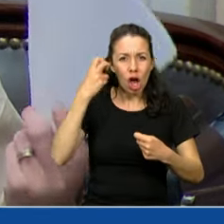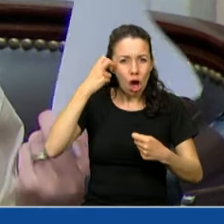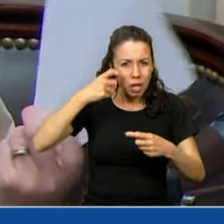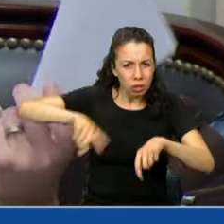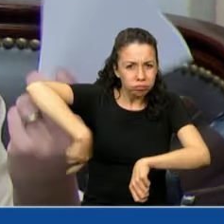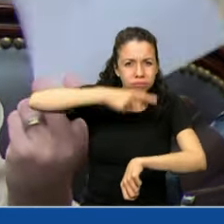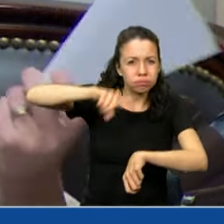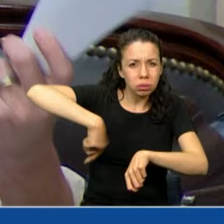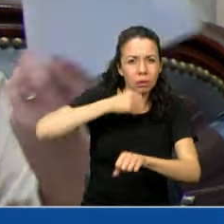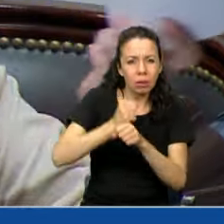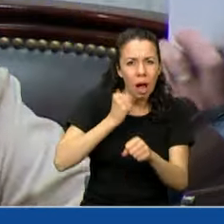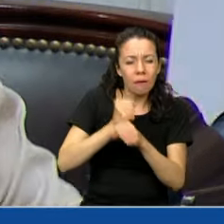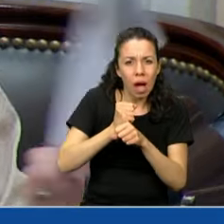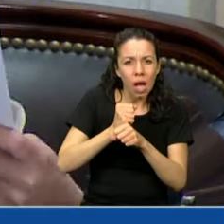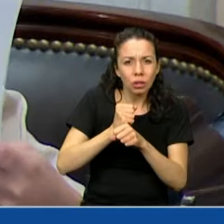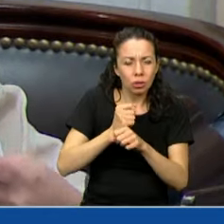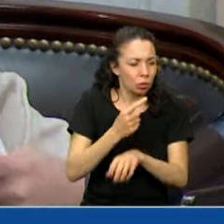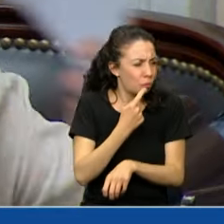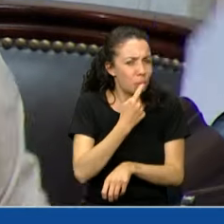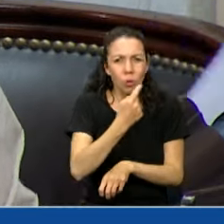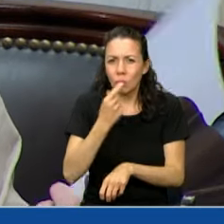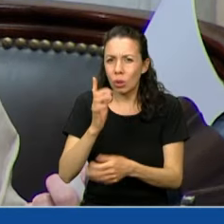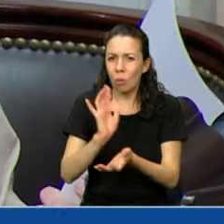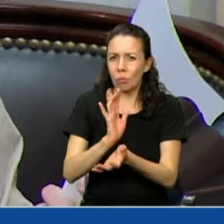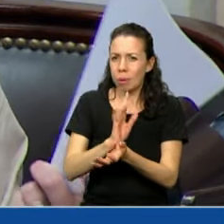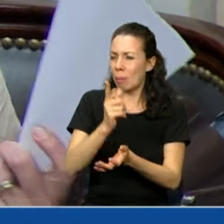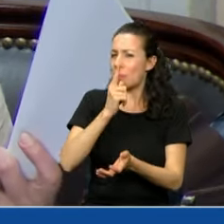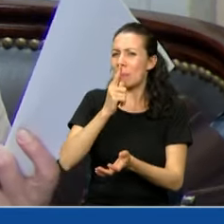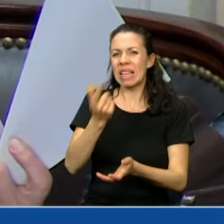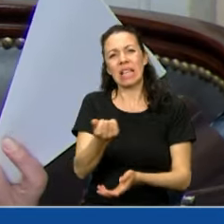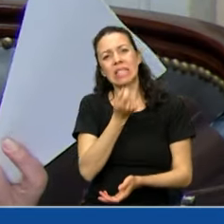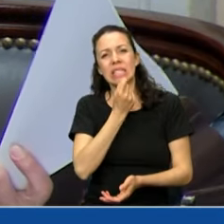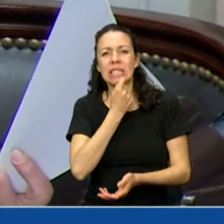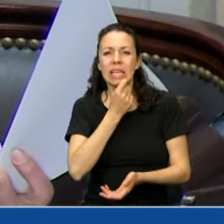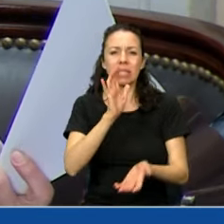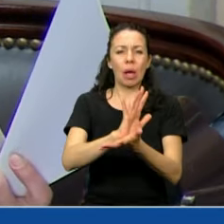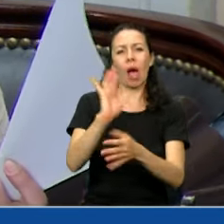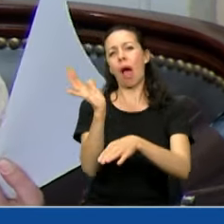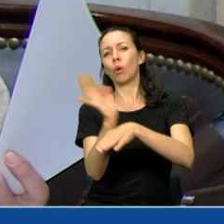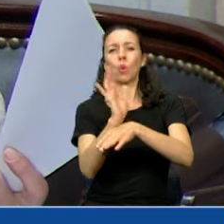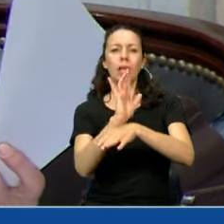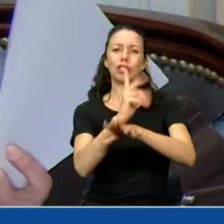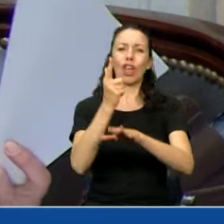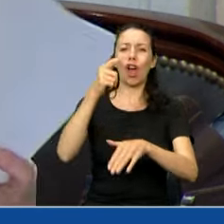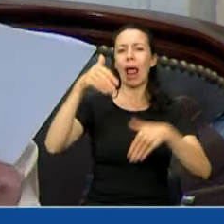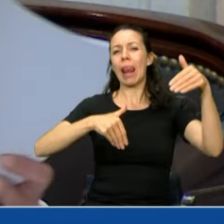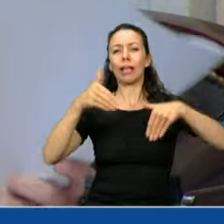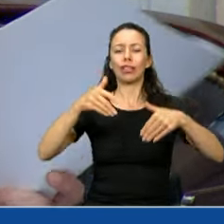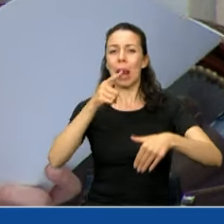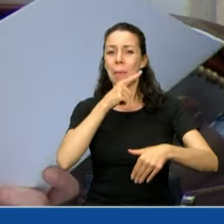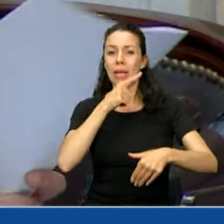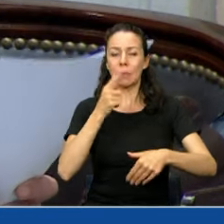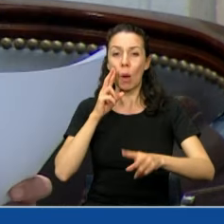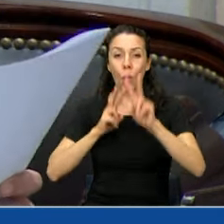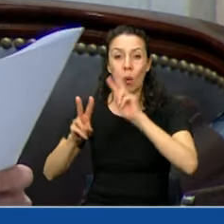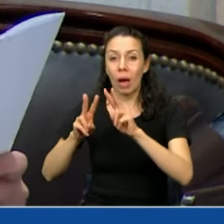puede dejar de hacer eh una una joda electoral una pantomima electoral para empezar a solucionar